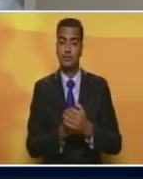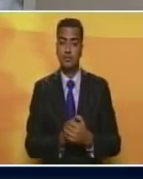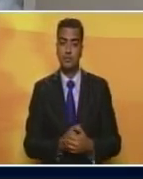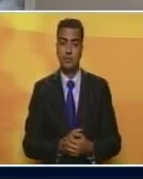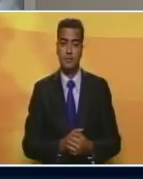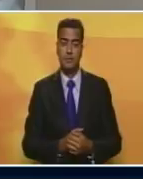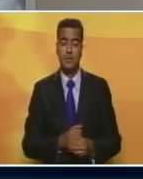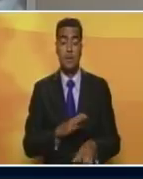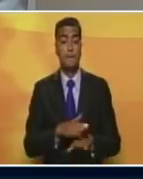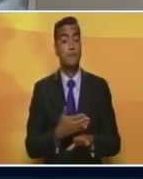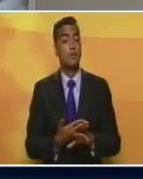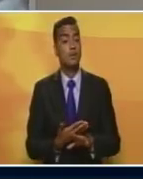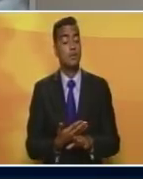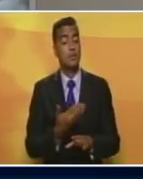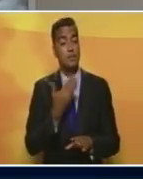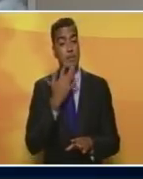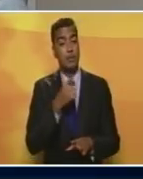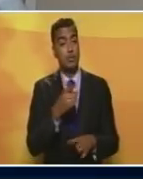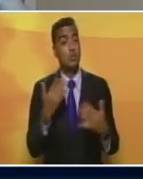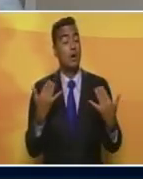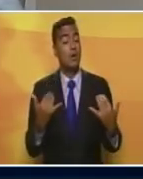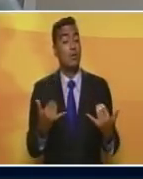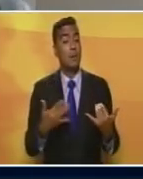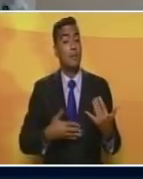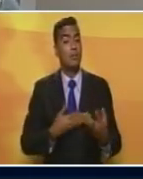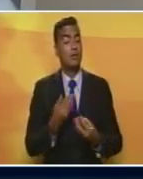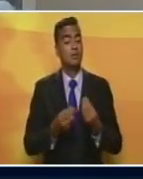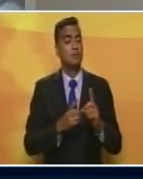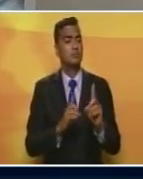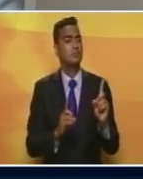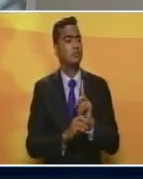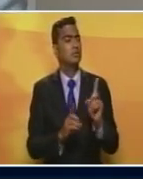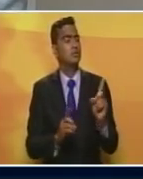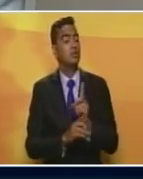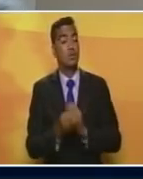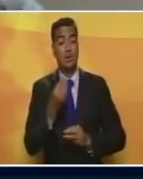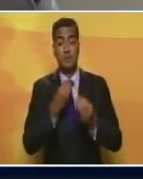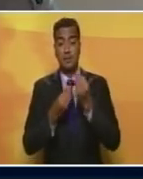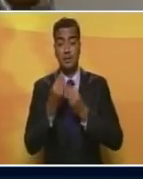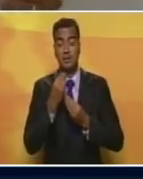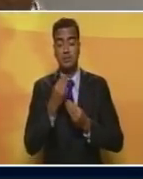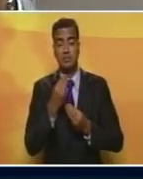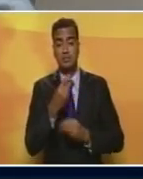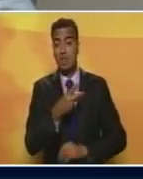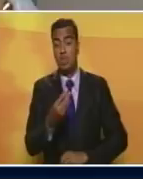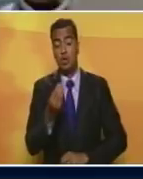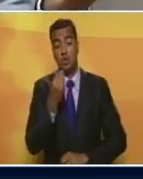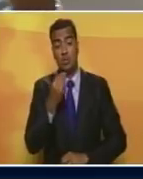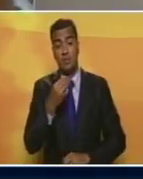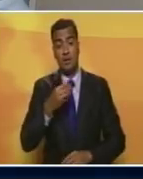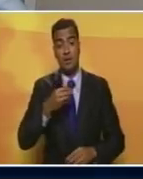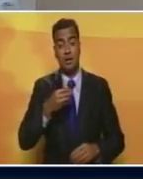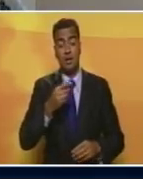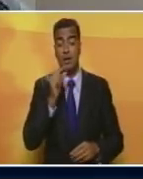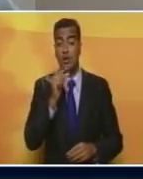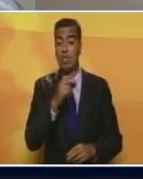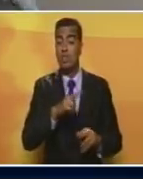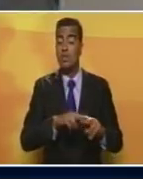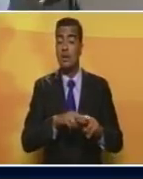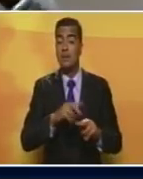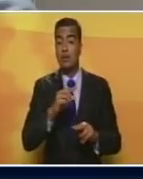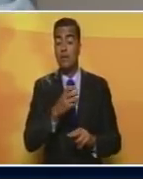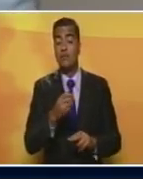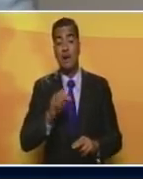con algunas empresas, ¿no? El también vicepresidente de Funda Farmacia fustigó que se ponga en jaque la salud del venezolano. La salud